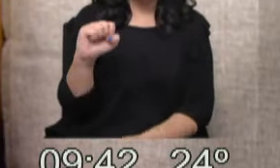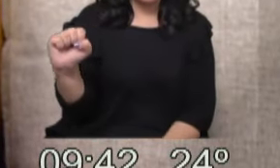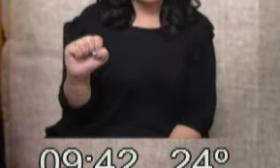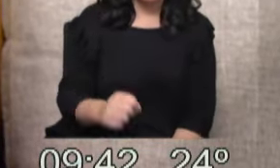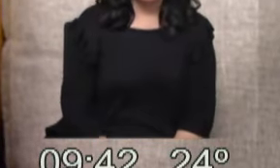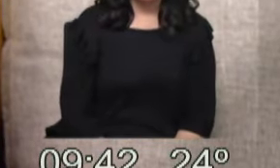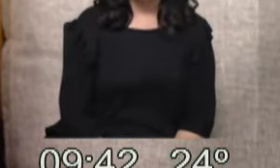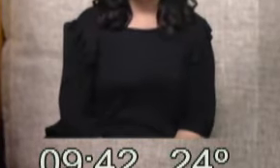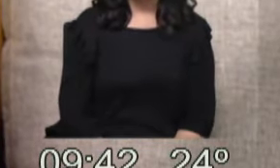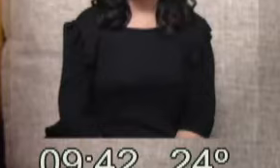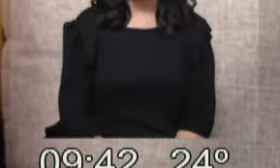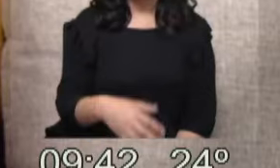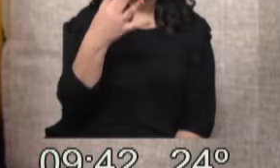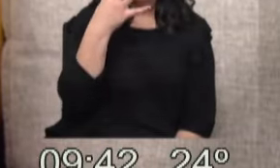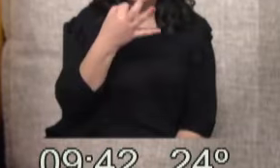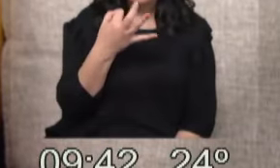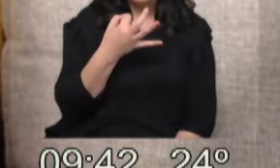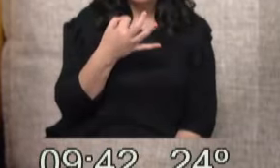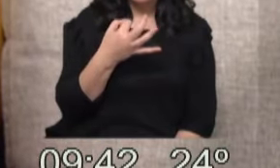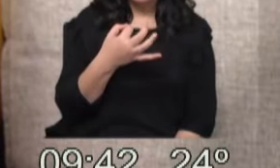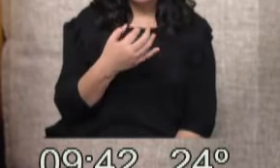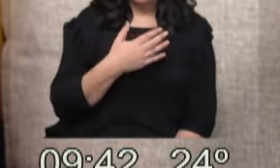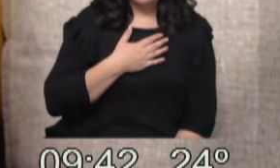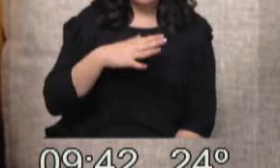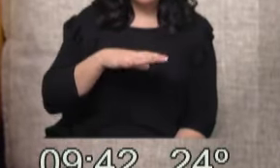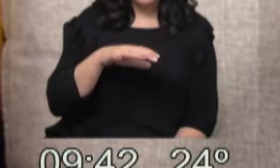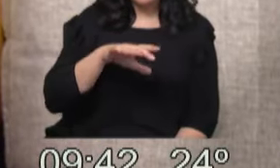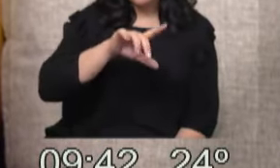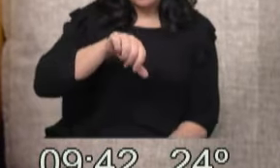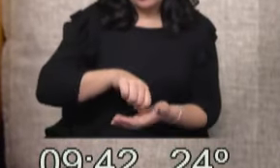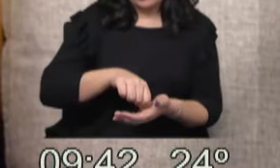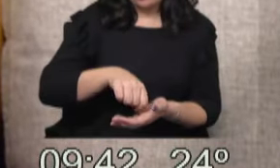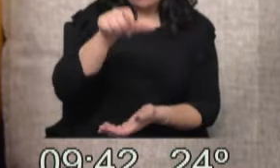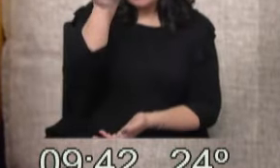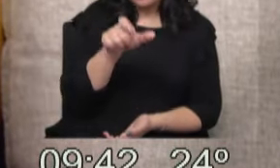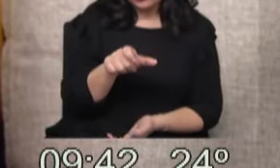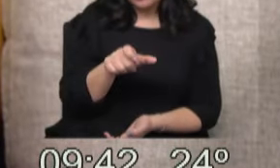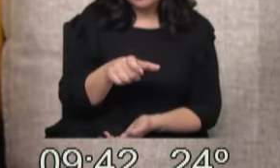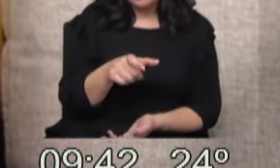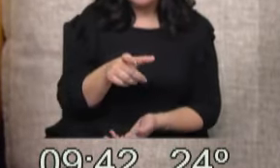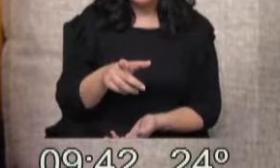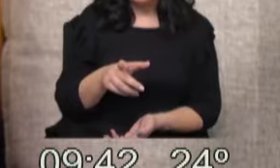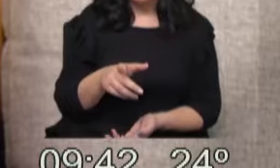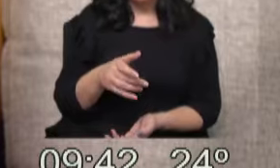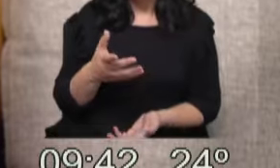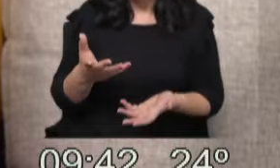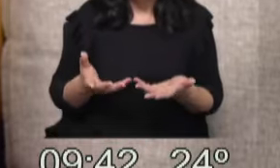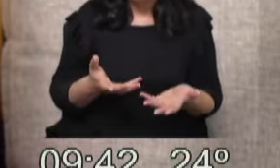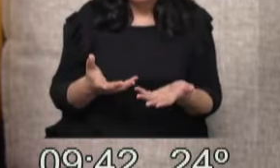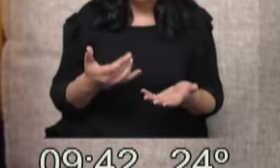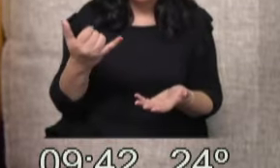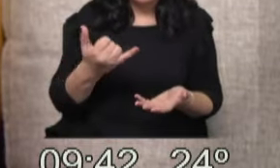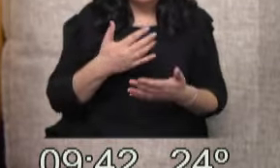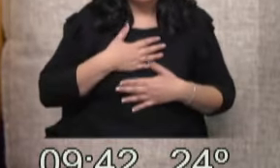eh De verdad uno como Ciudadano cuando suceden estas cosas más allá de las visiones personales uno Este tiene la